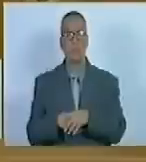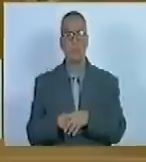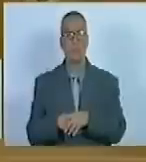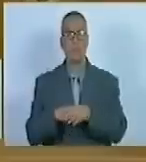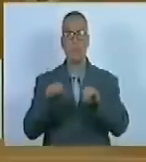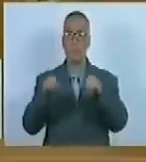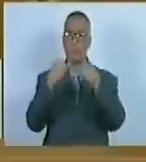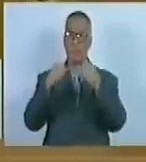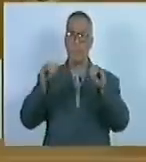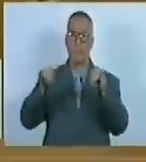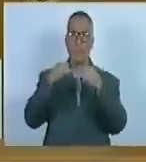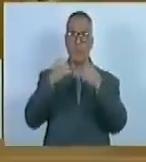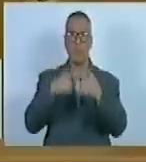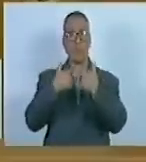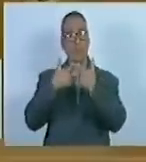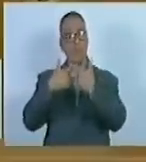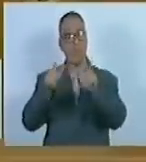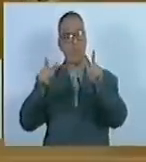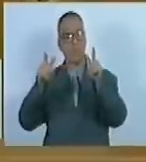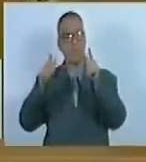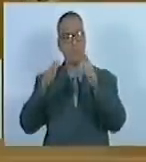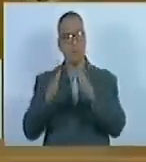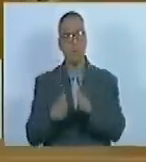el ejército libertador